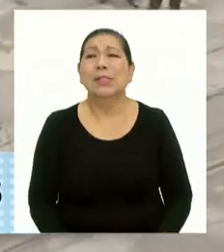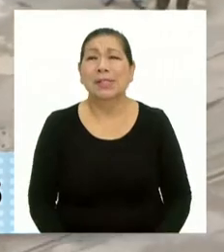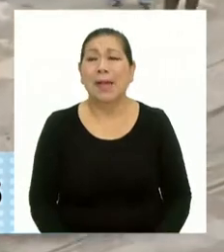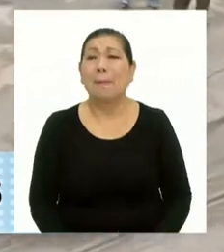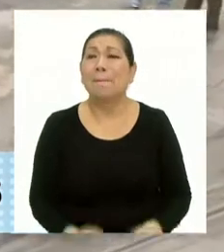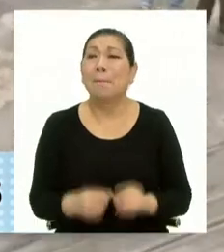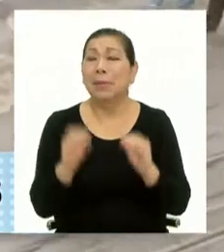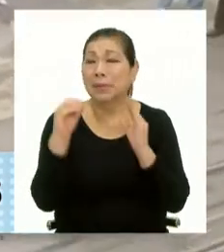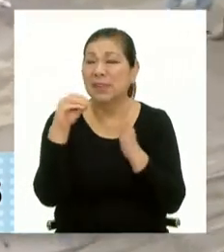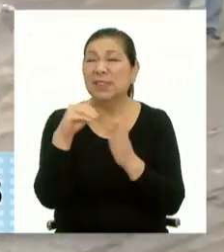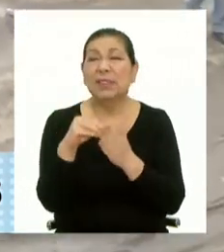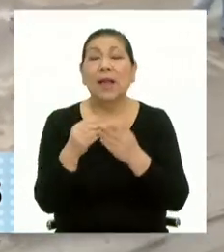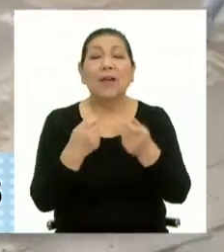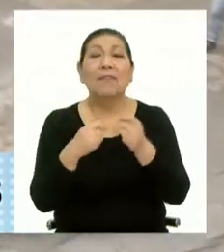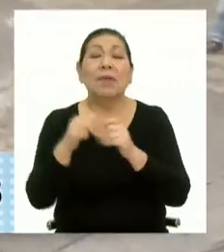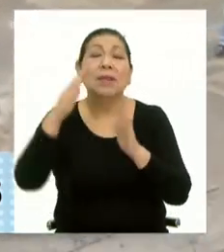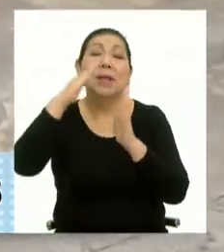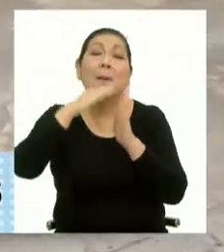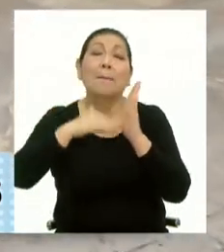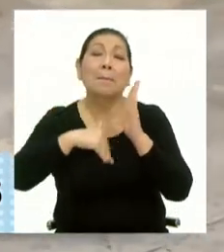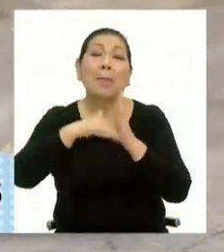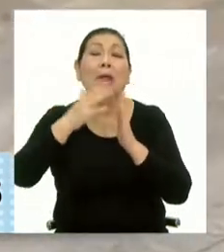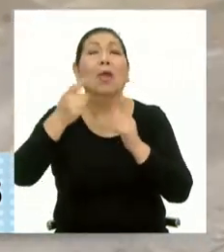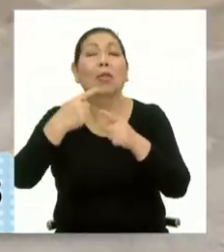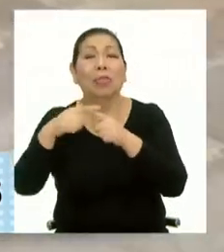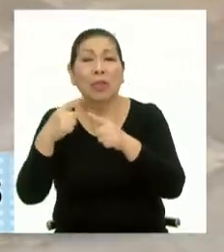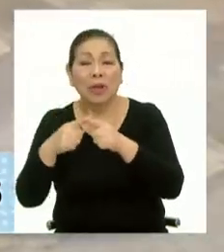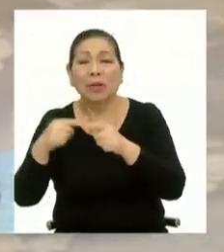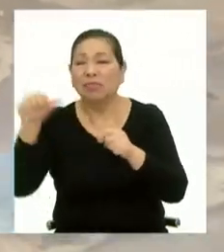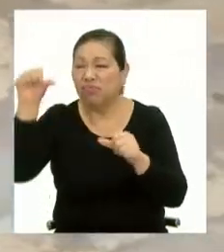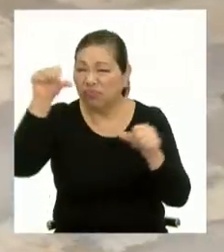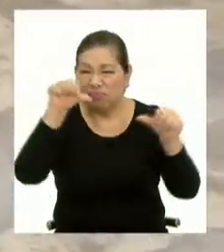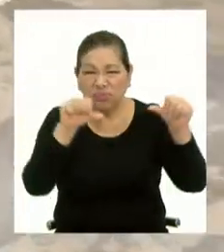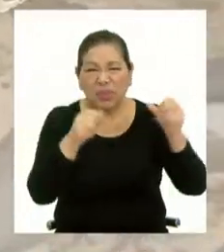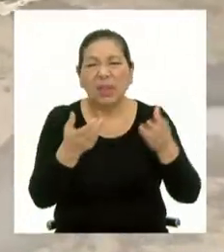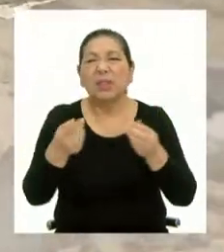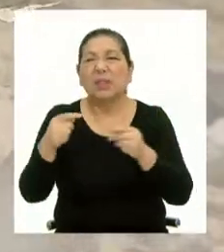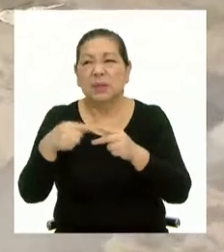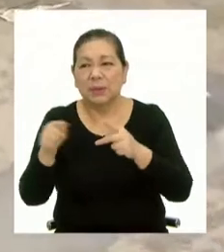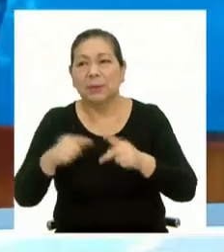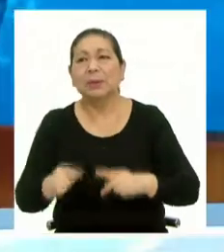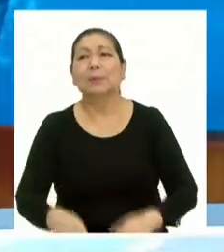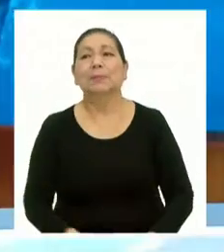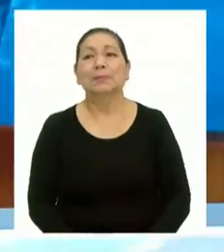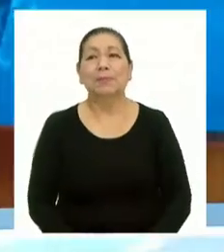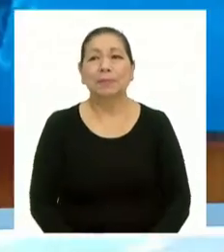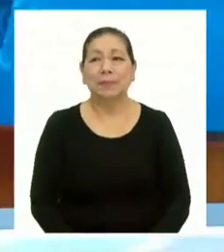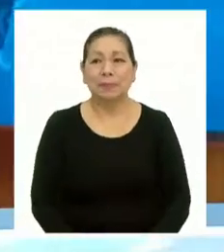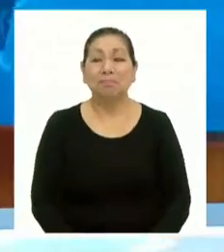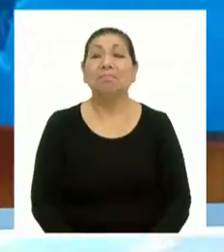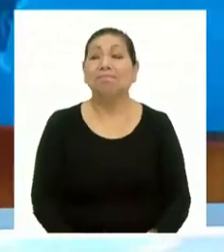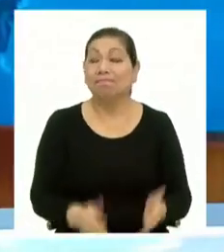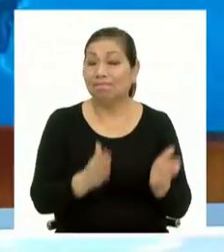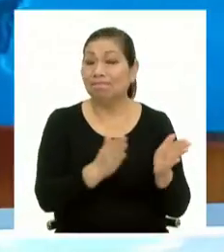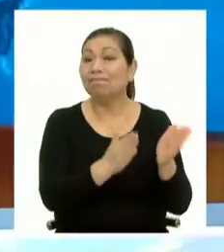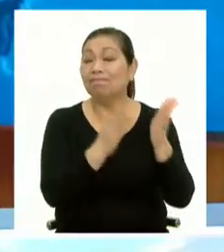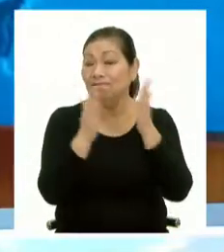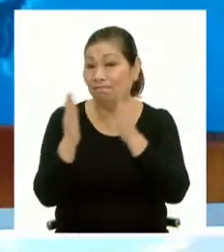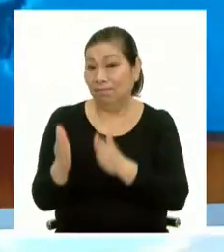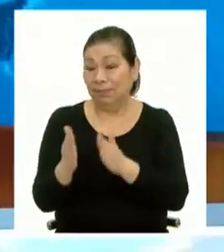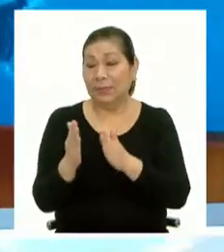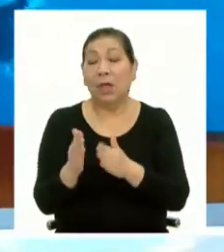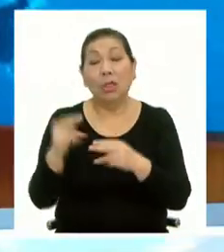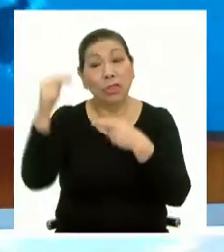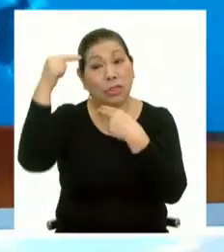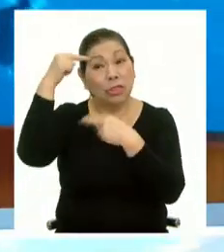Estos puestos se dedicaban a la venta de pinturas, acrílicos y líquidos inflamables como tiner. Muy bien, pasamos a otro tema